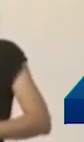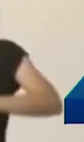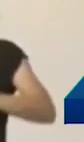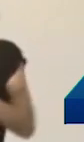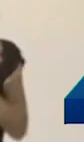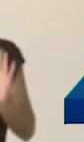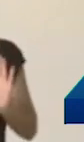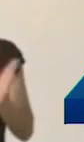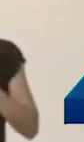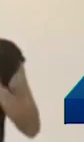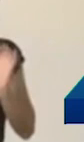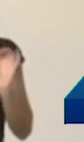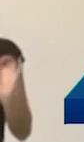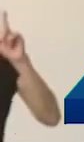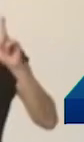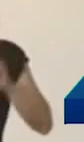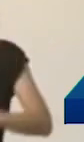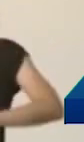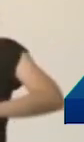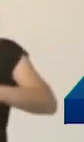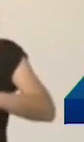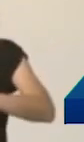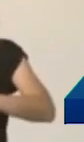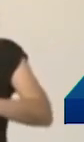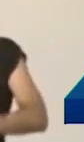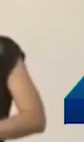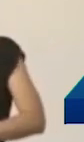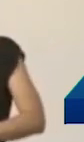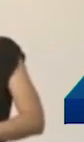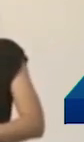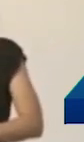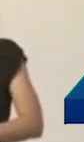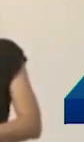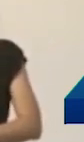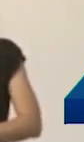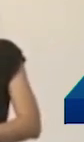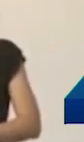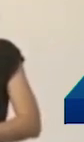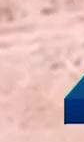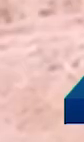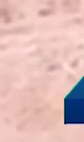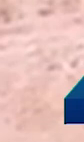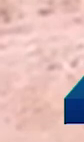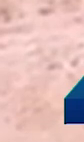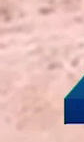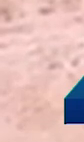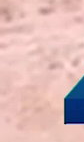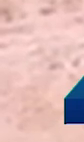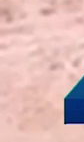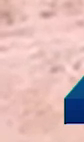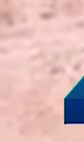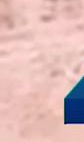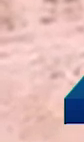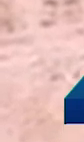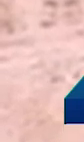su marido, de presuntos abusos falsos, ella se permitió leer del teléfono